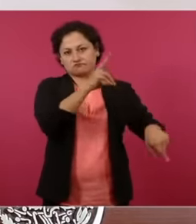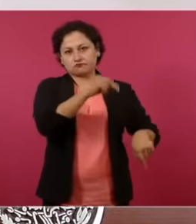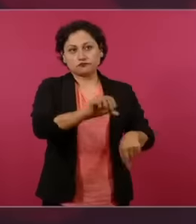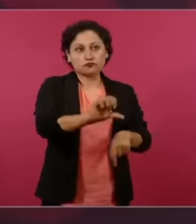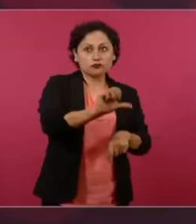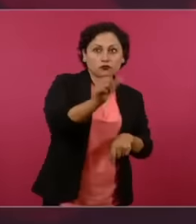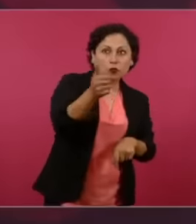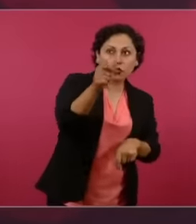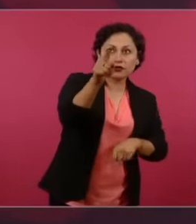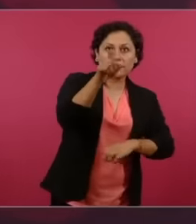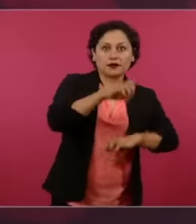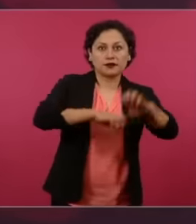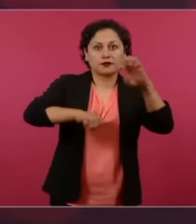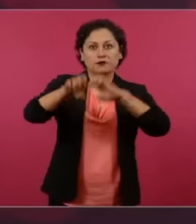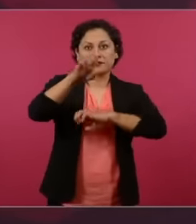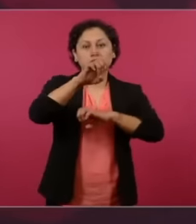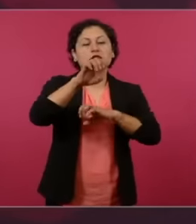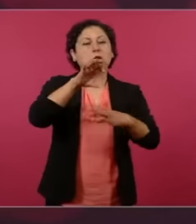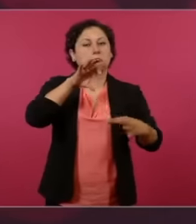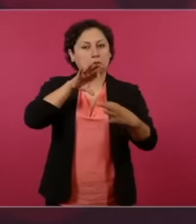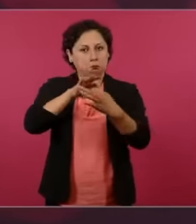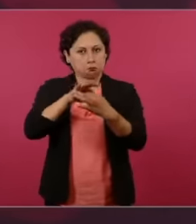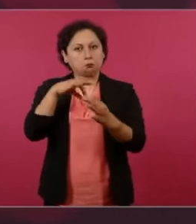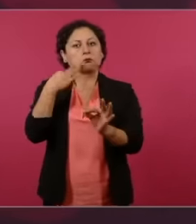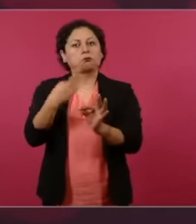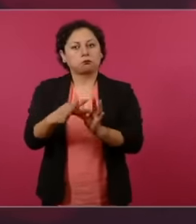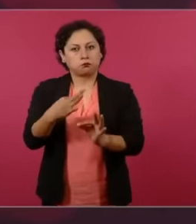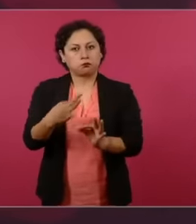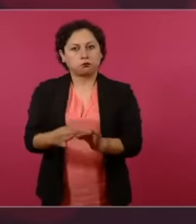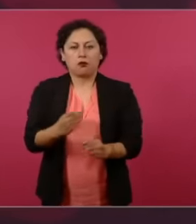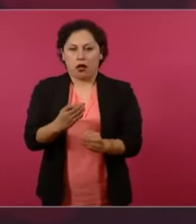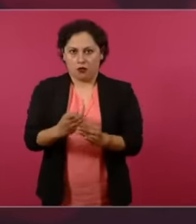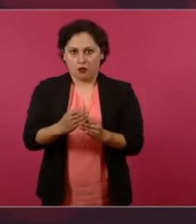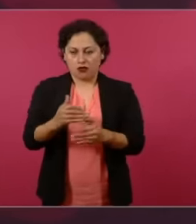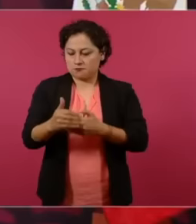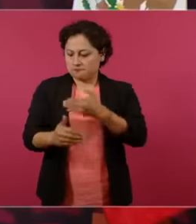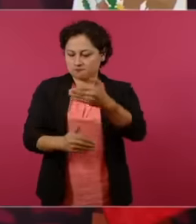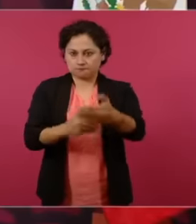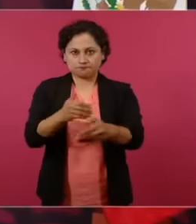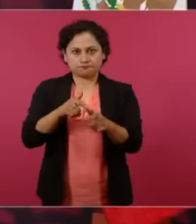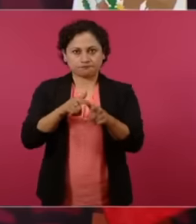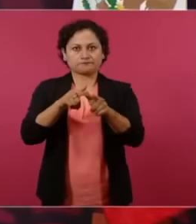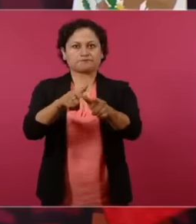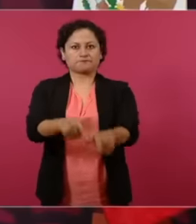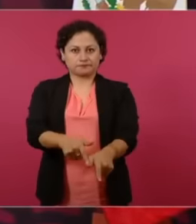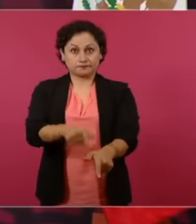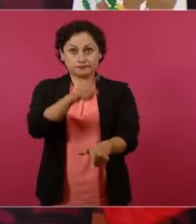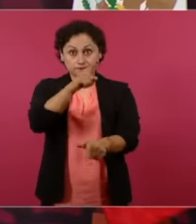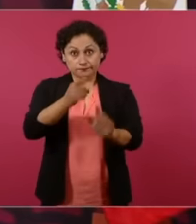cumplió, está cumpliendo, y ya se hicieron las rampas